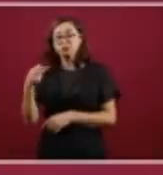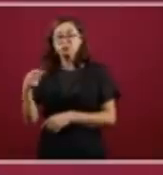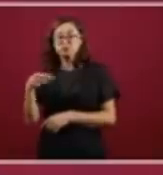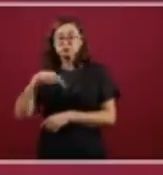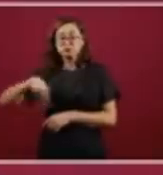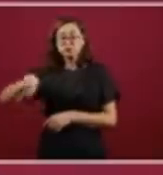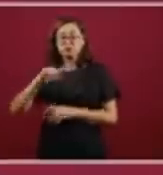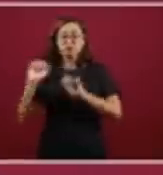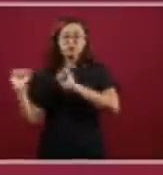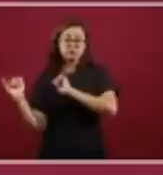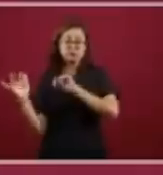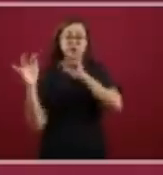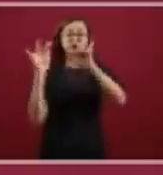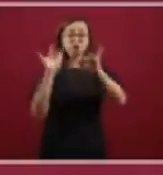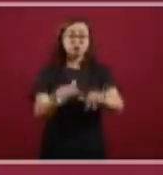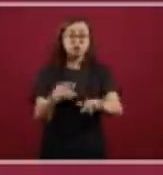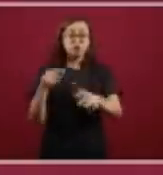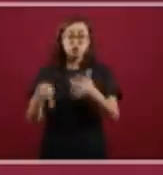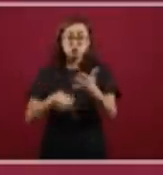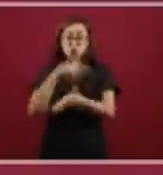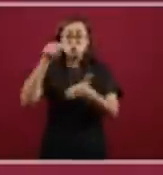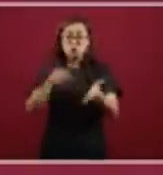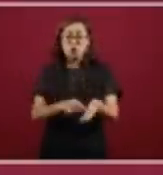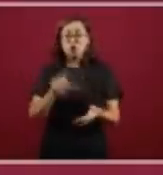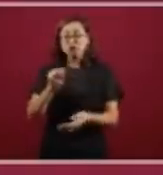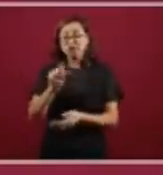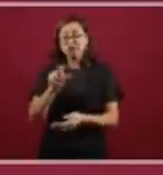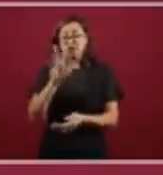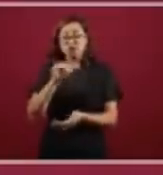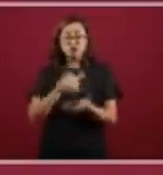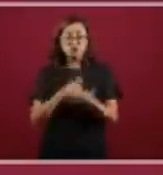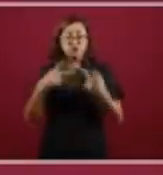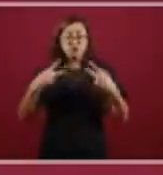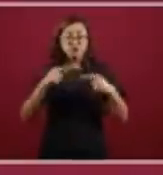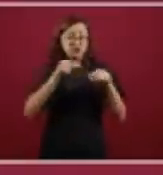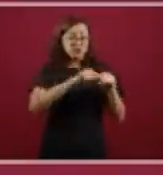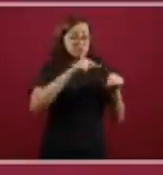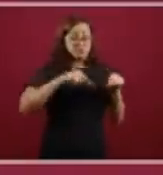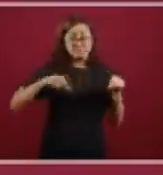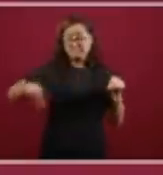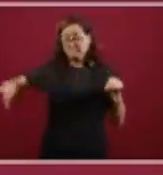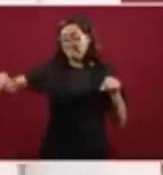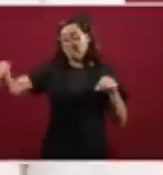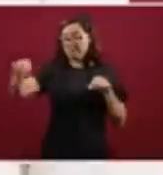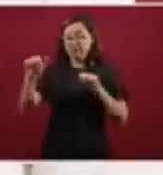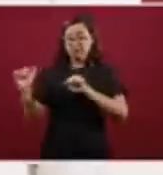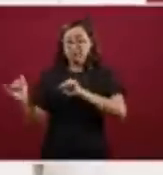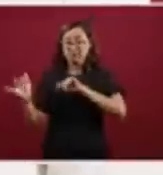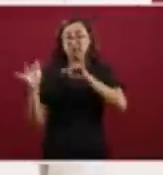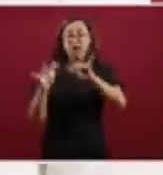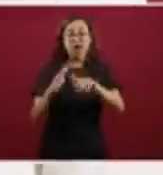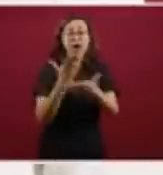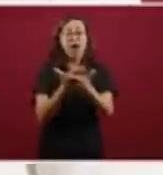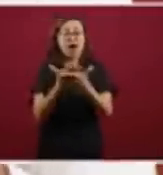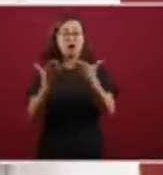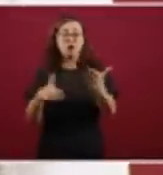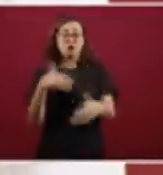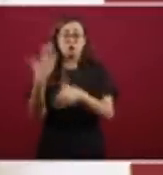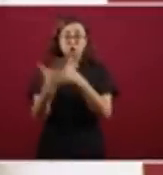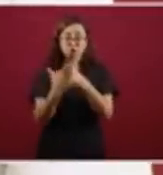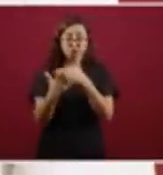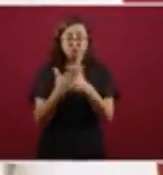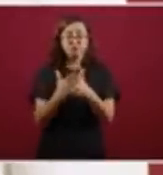esos 350 centros. Estos 13,000 centros integradores de los que habla el presidente,